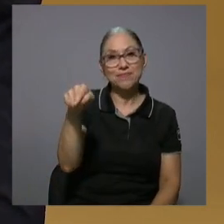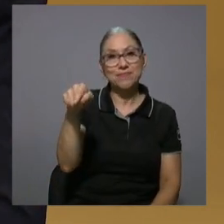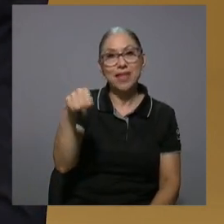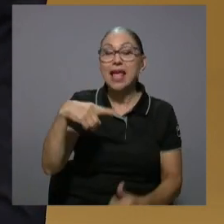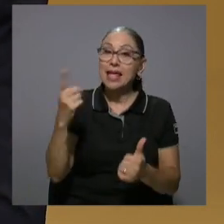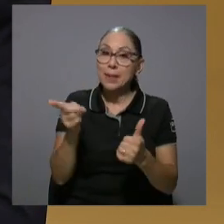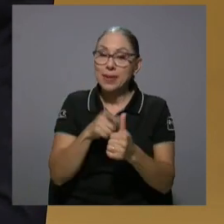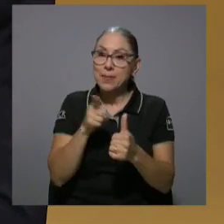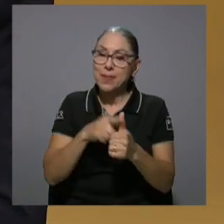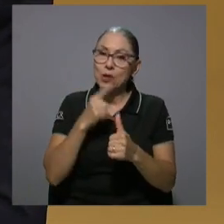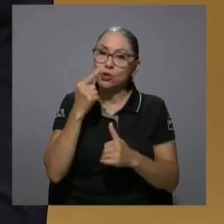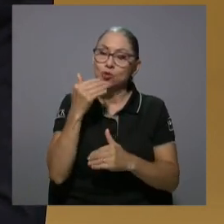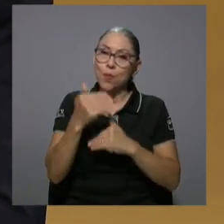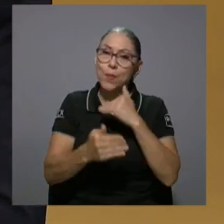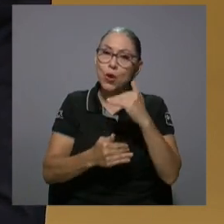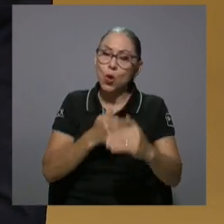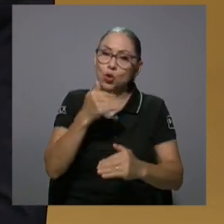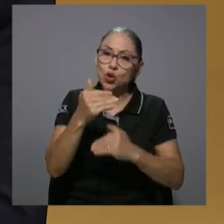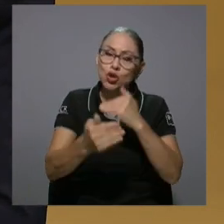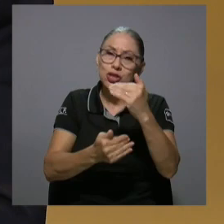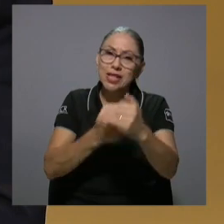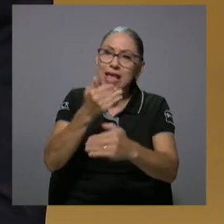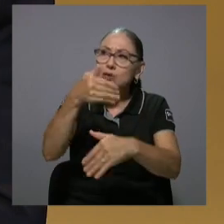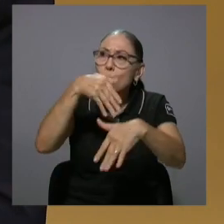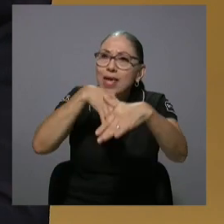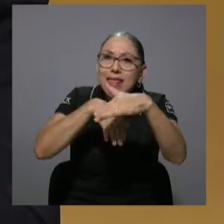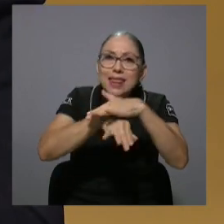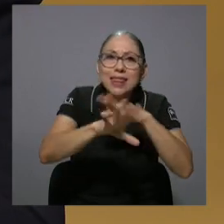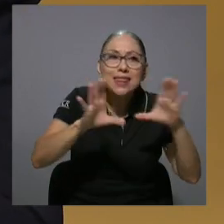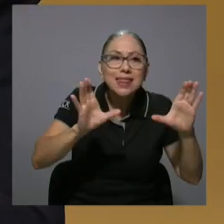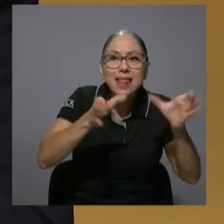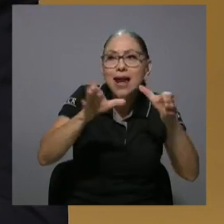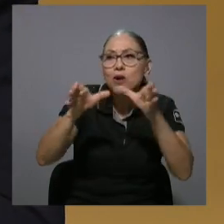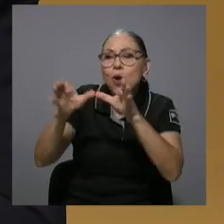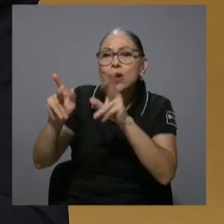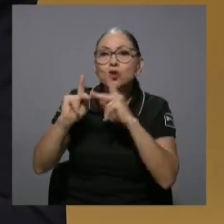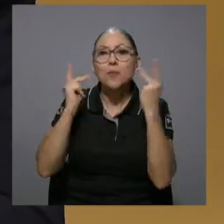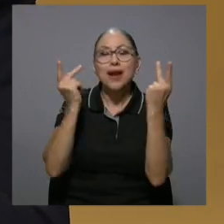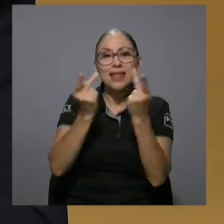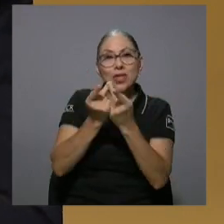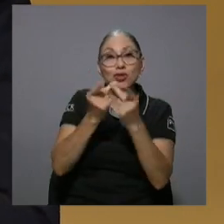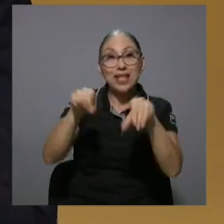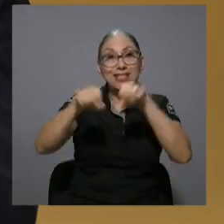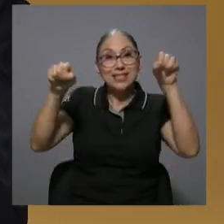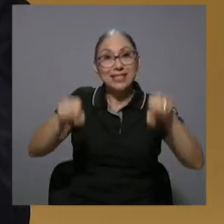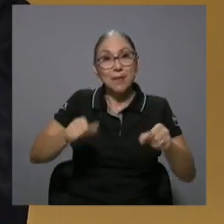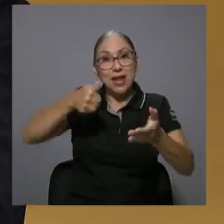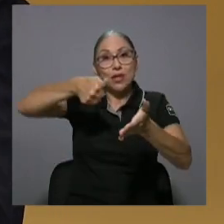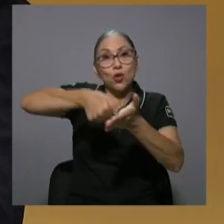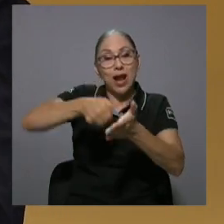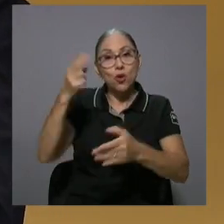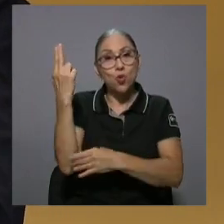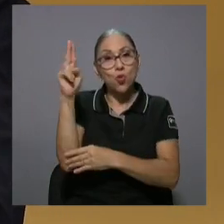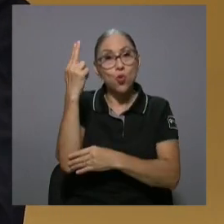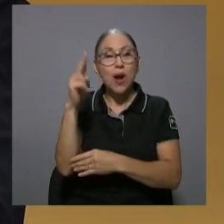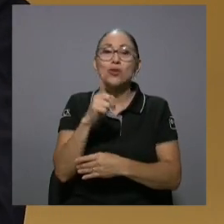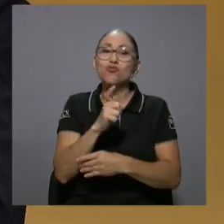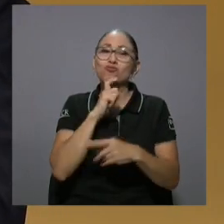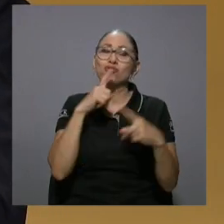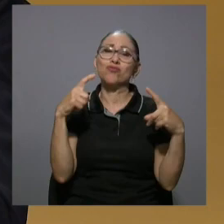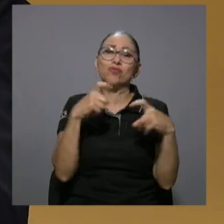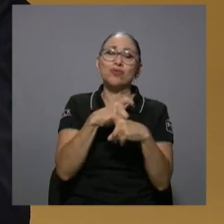un proceso interno en los partidos. El sistema electoral uruguayo es bastante complejo porque hay como unas